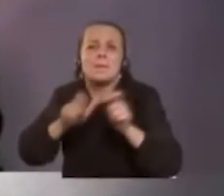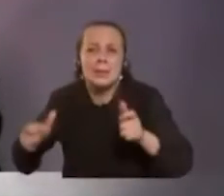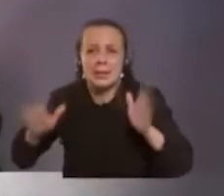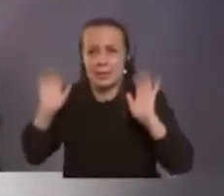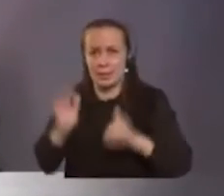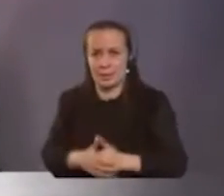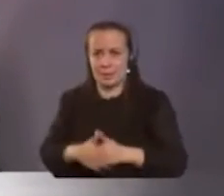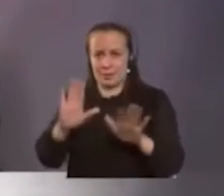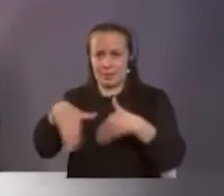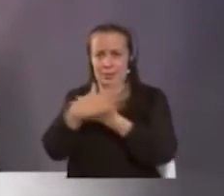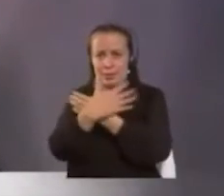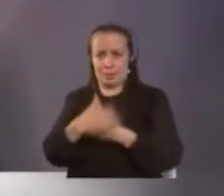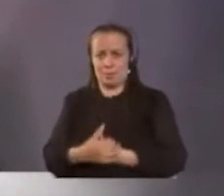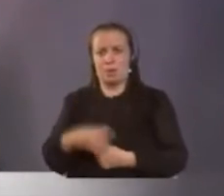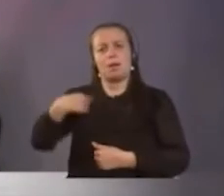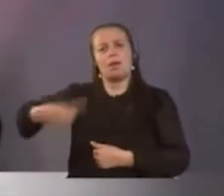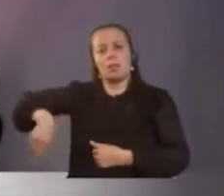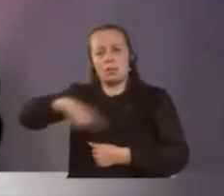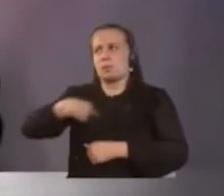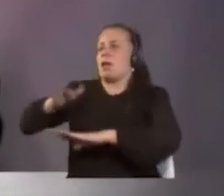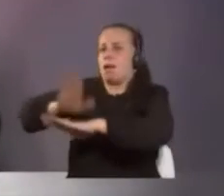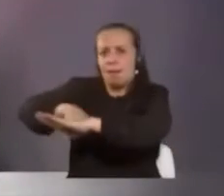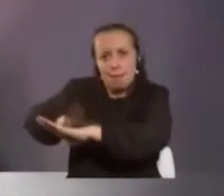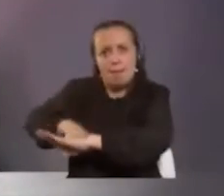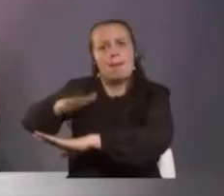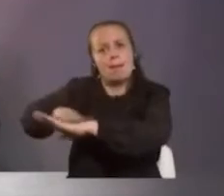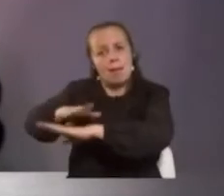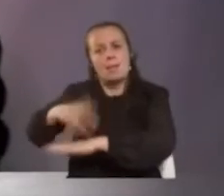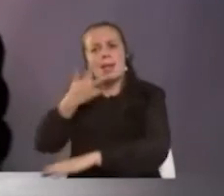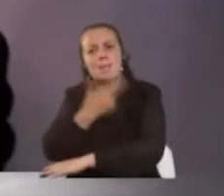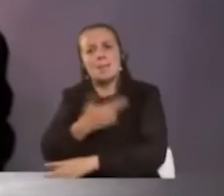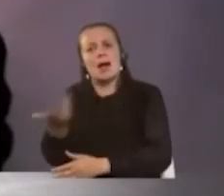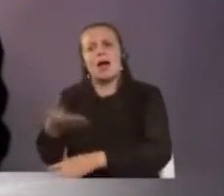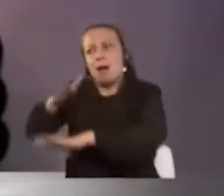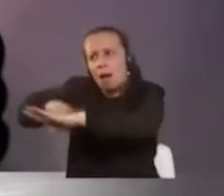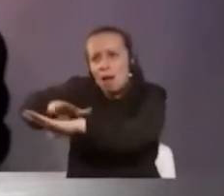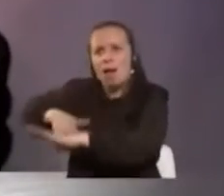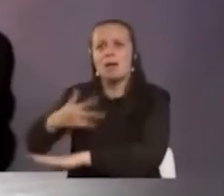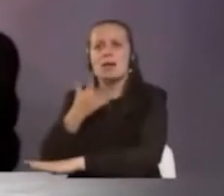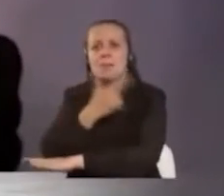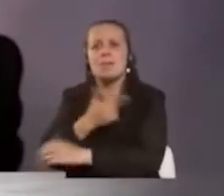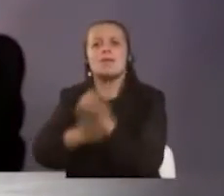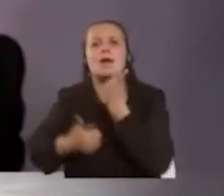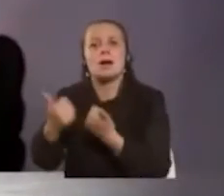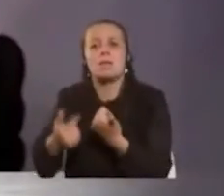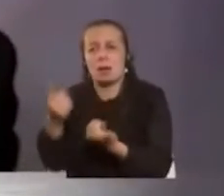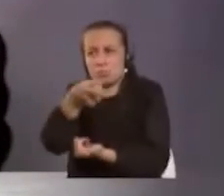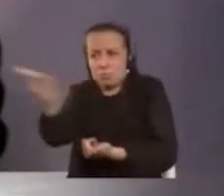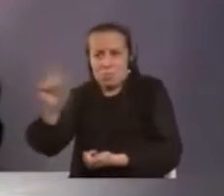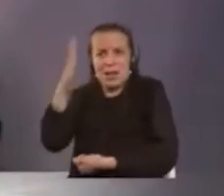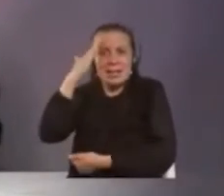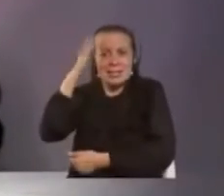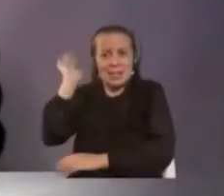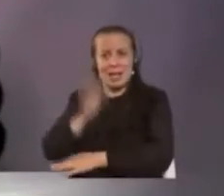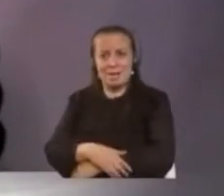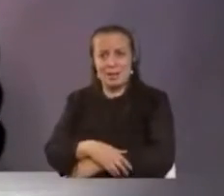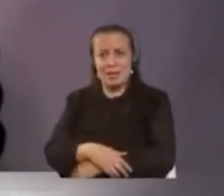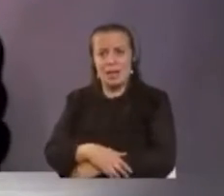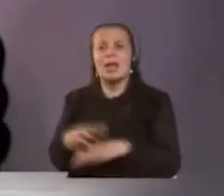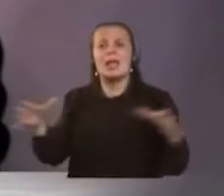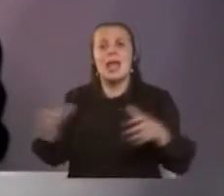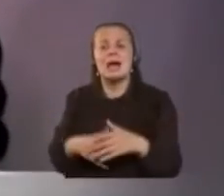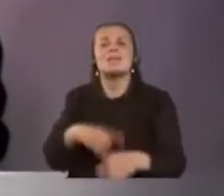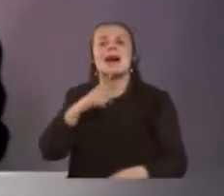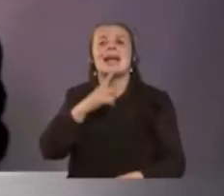pues, si van a hacer sustentaciones de fraude, las tienen que hacer muy bien hechas, porque además esto es de muy grave implicación.